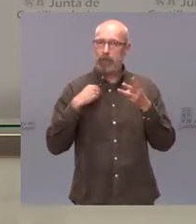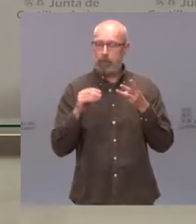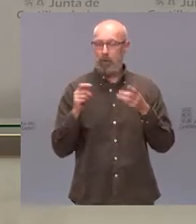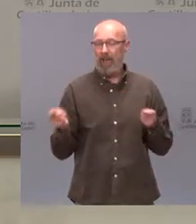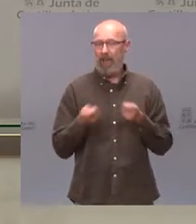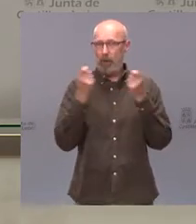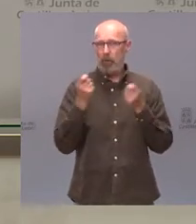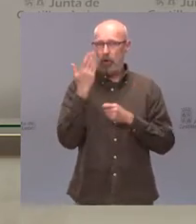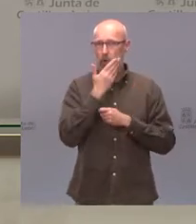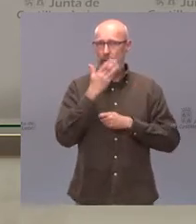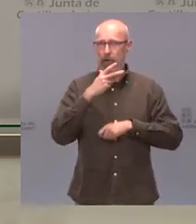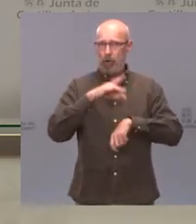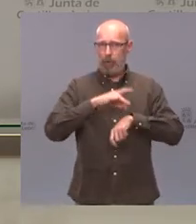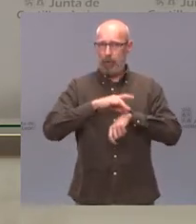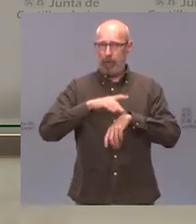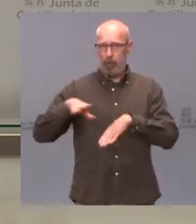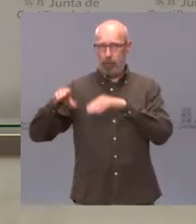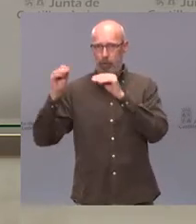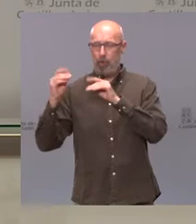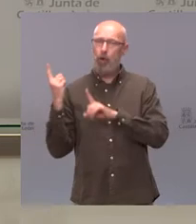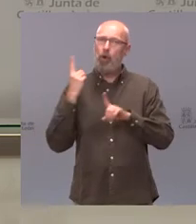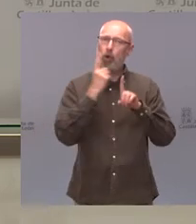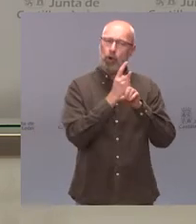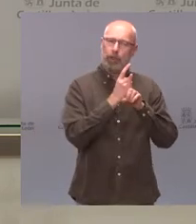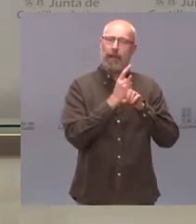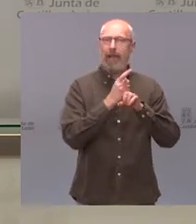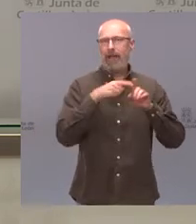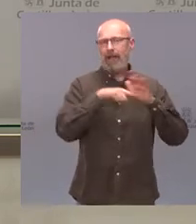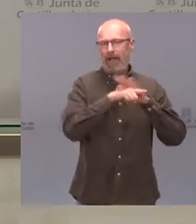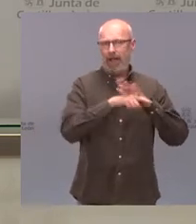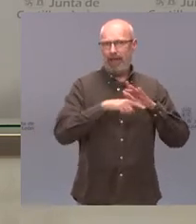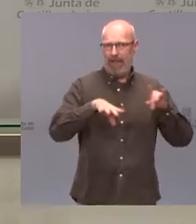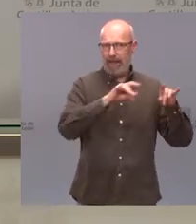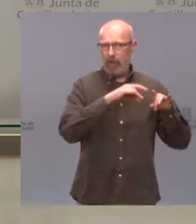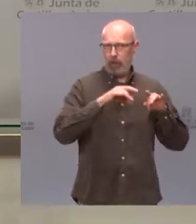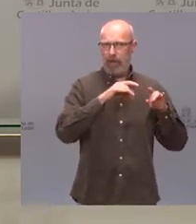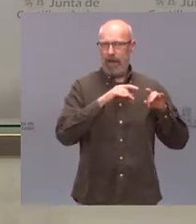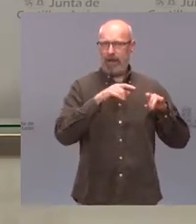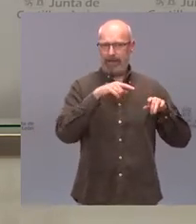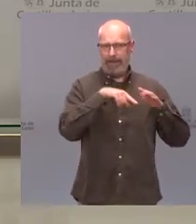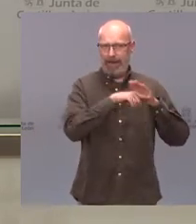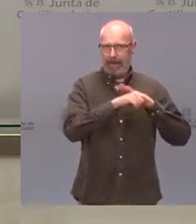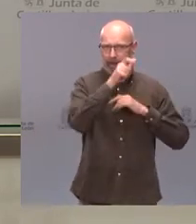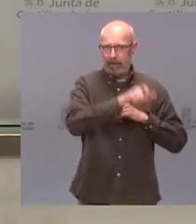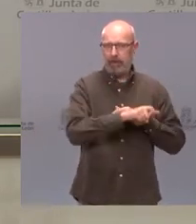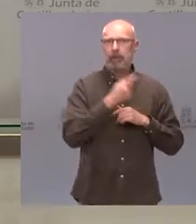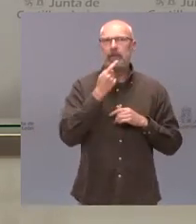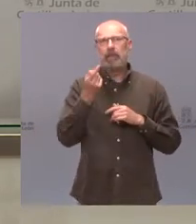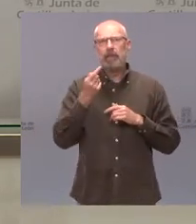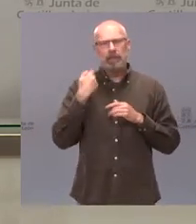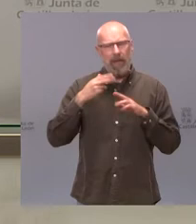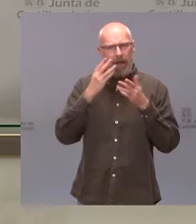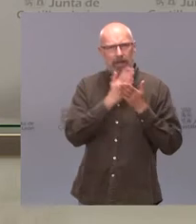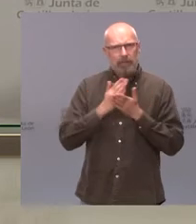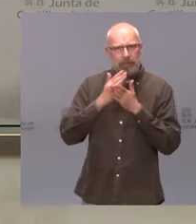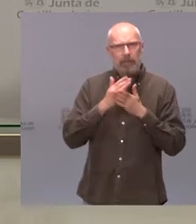Burgos contra la Gerencia Regional de Salud y el gerente, no sé si van a revisar los protocolos que se han seguido para nombrar jefes de servicios,